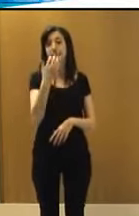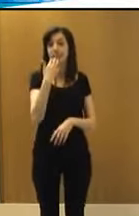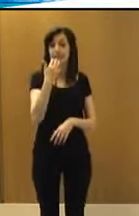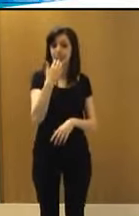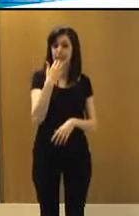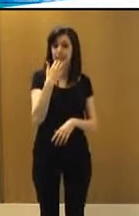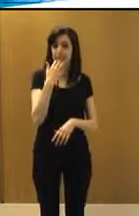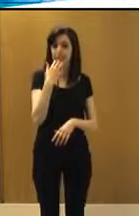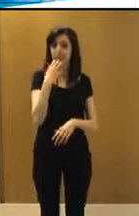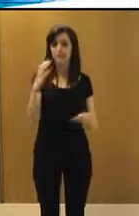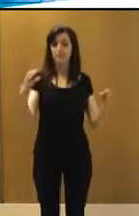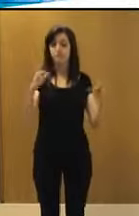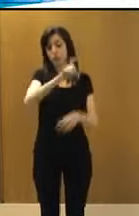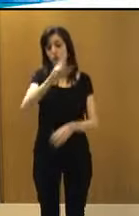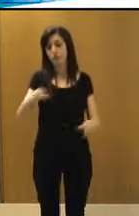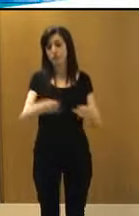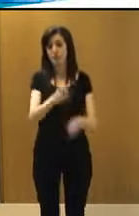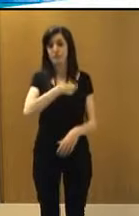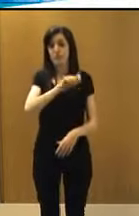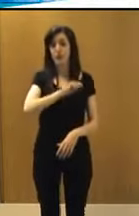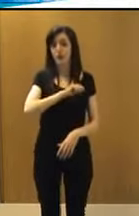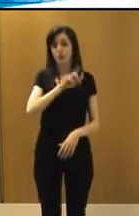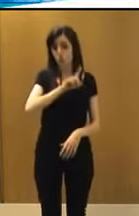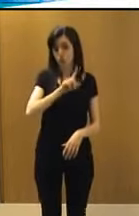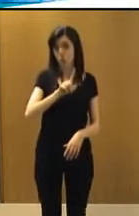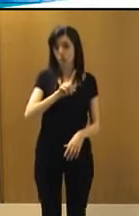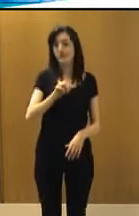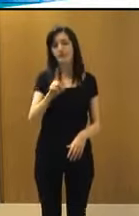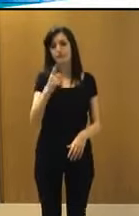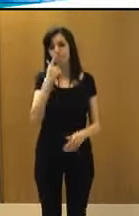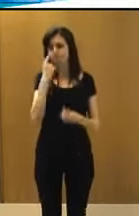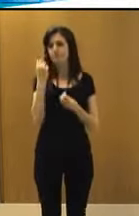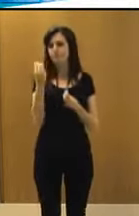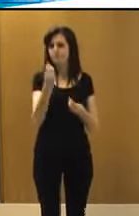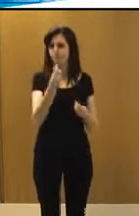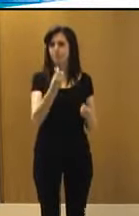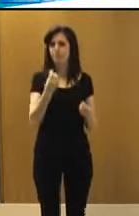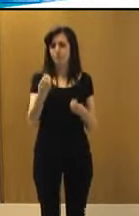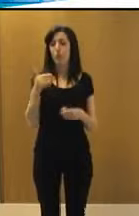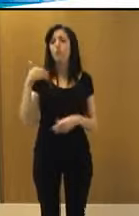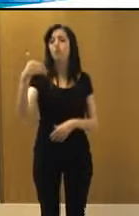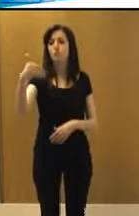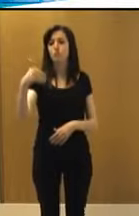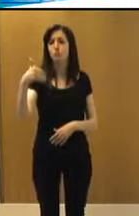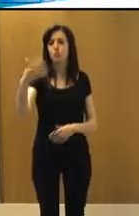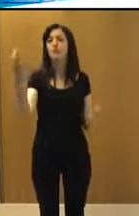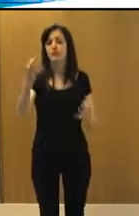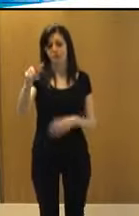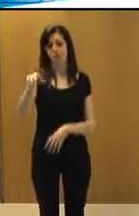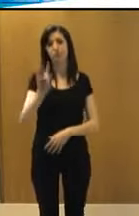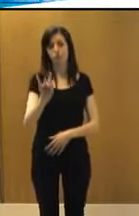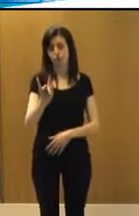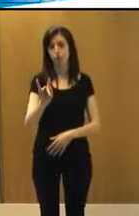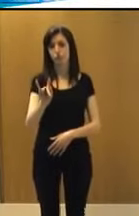bien no es representativo de la población española, lo que sí intuimos es que sí es representativo de lo que será el futuro,